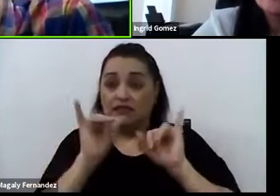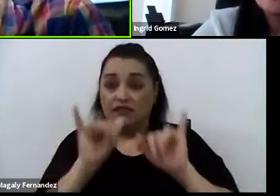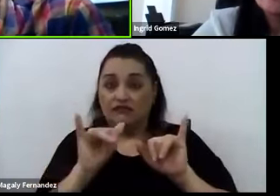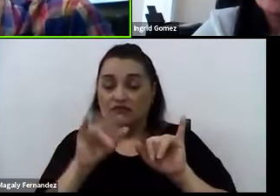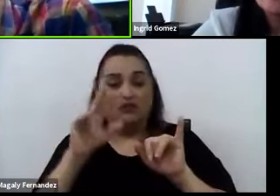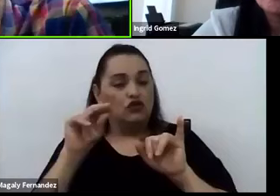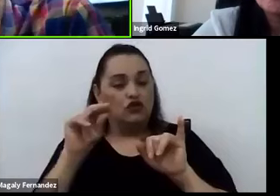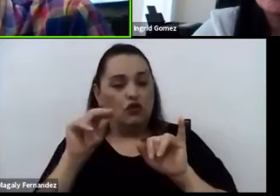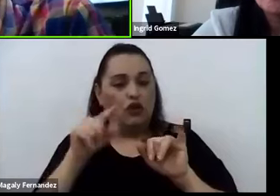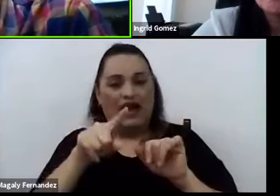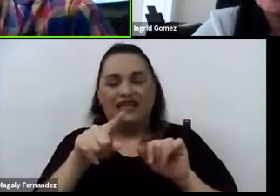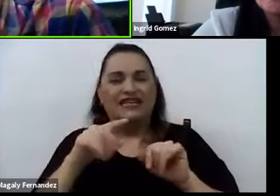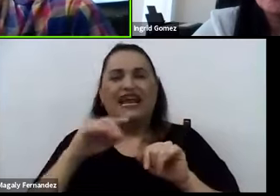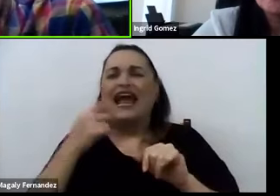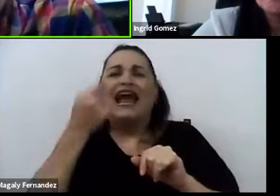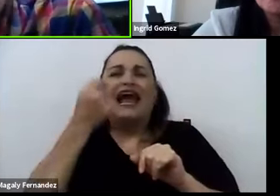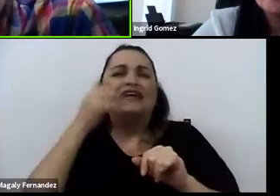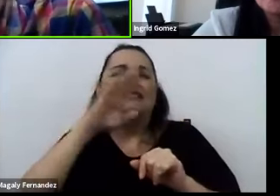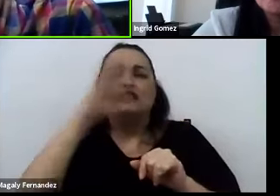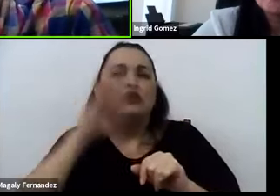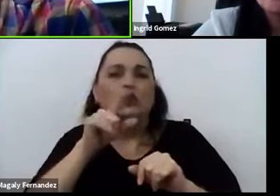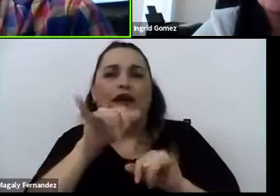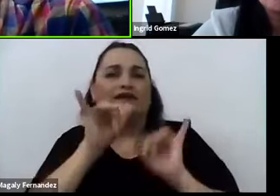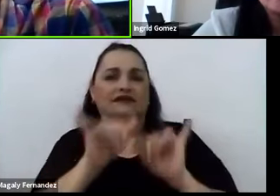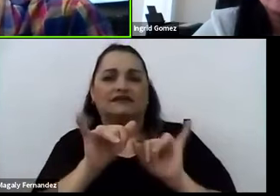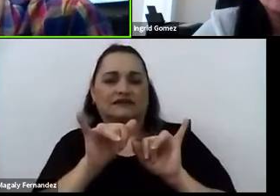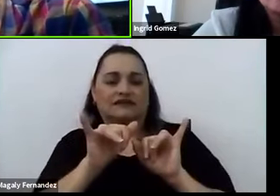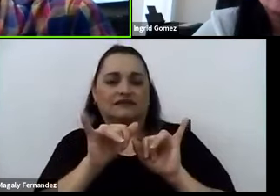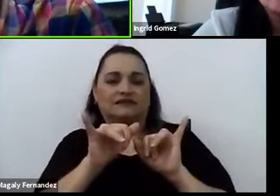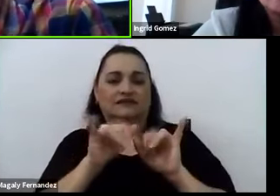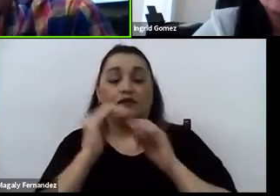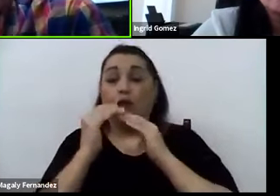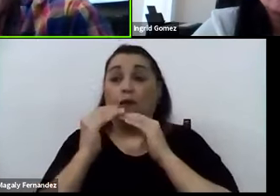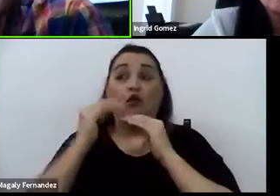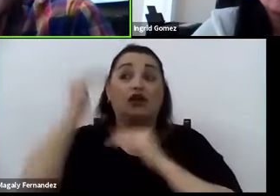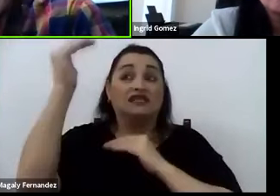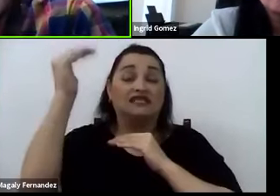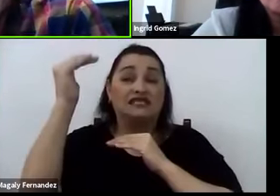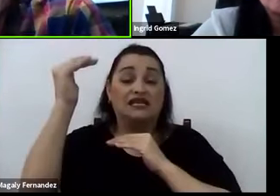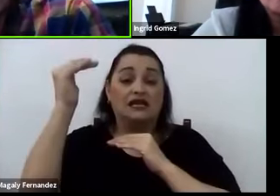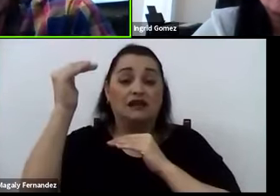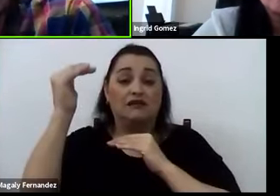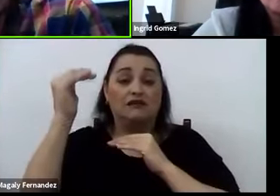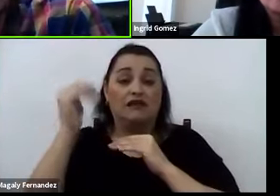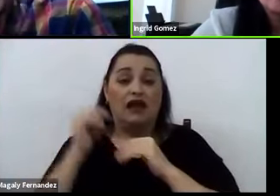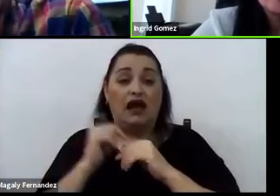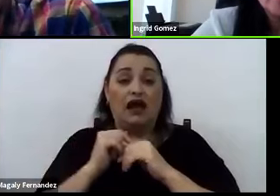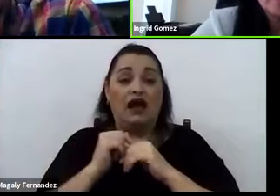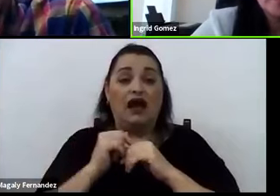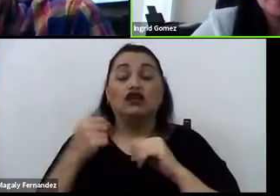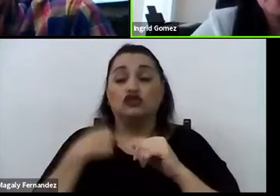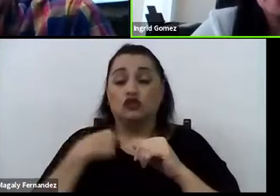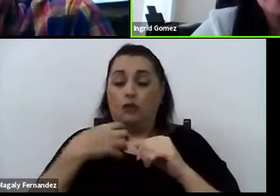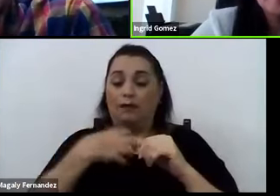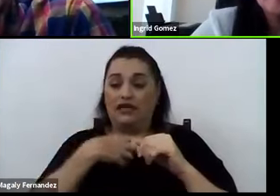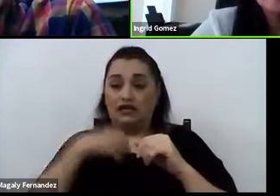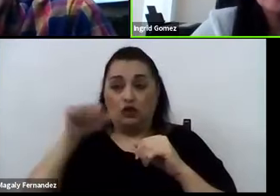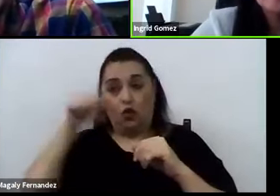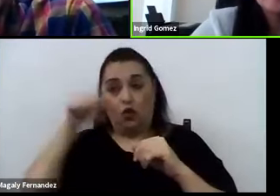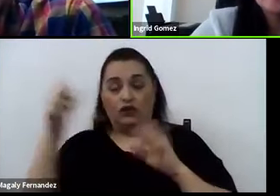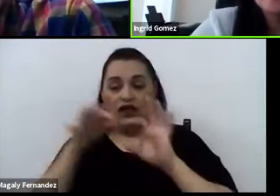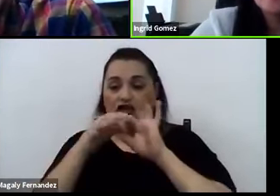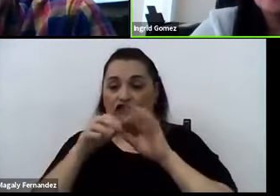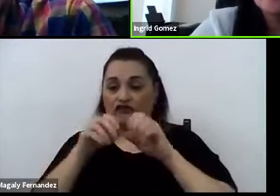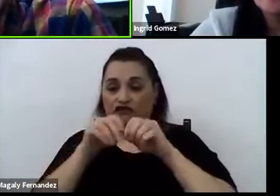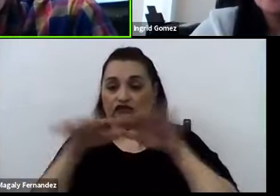que casi nunca es así. Sobre todo por encima de ciertos umbrales. Yo pertenezco a otra red que se llama la red